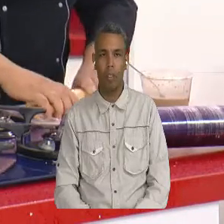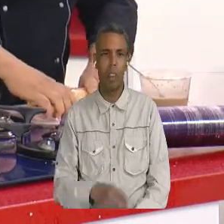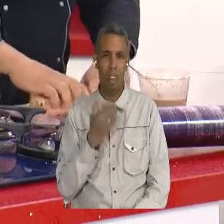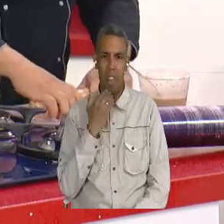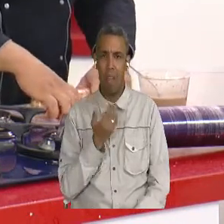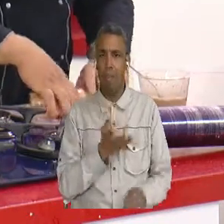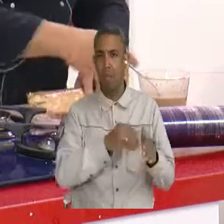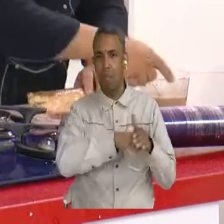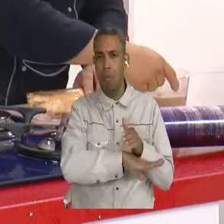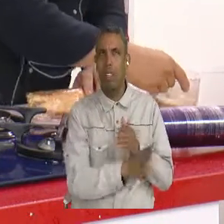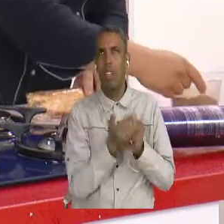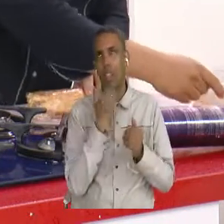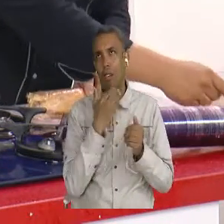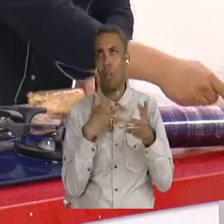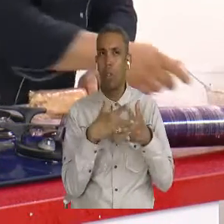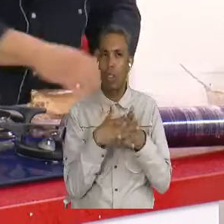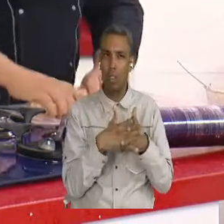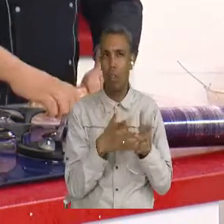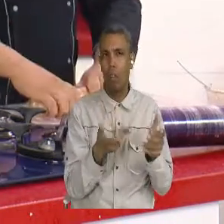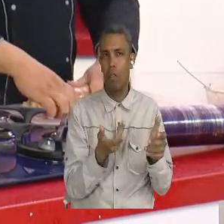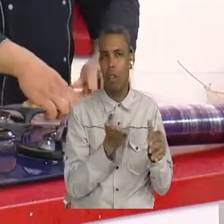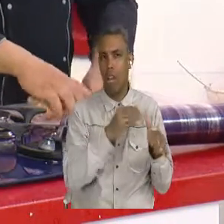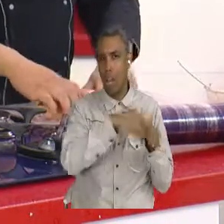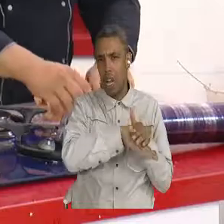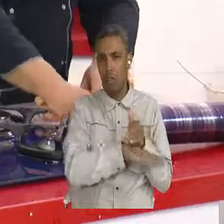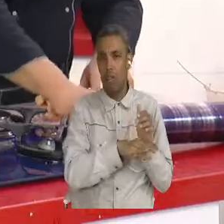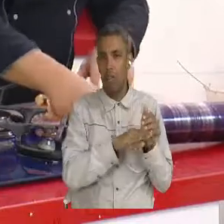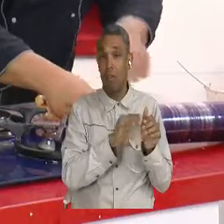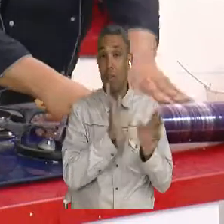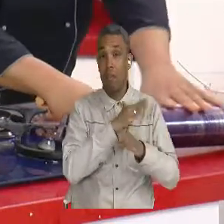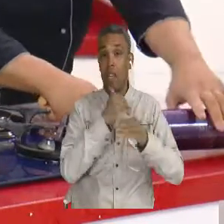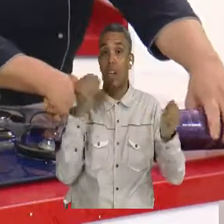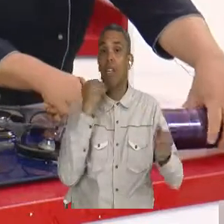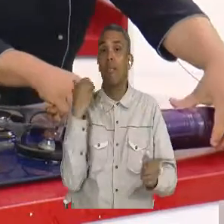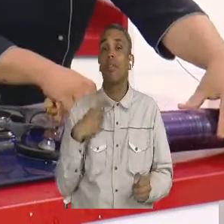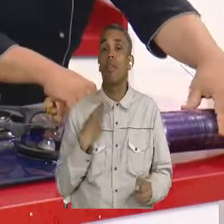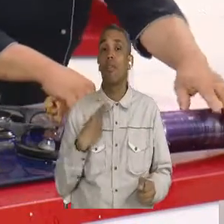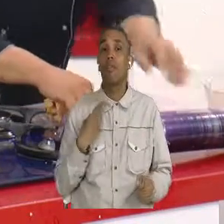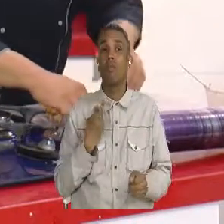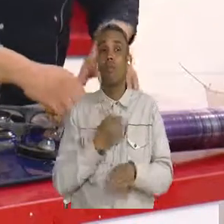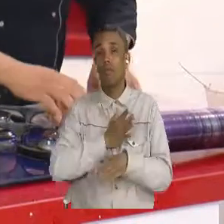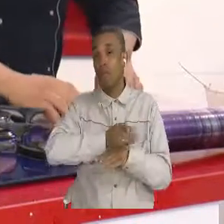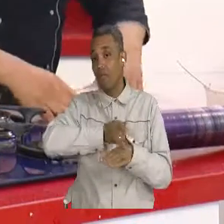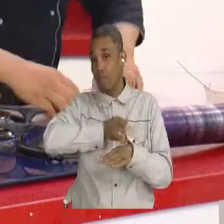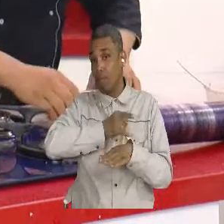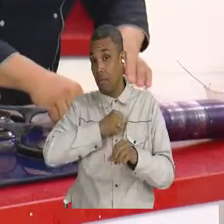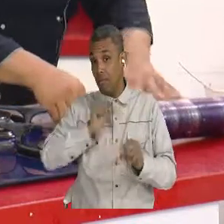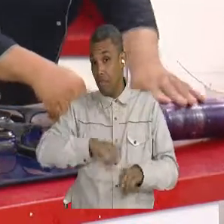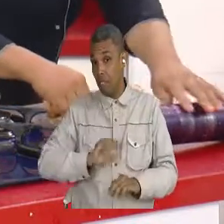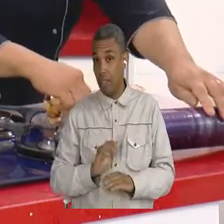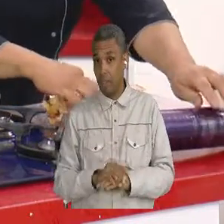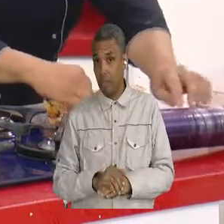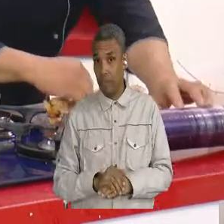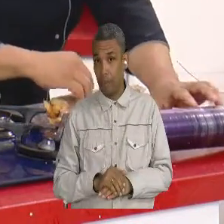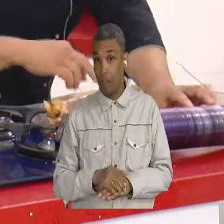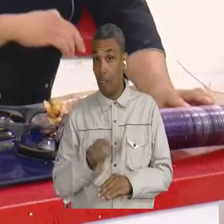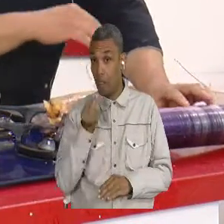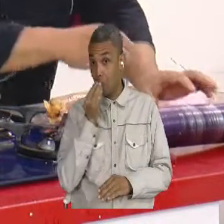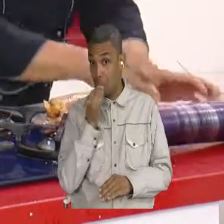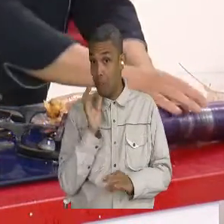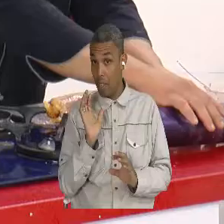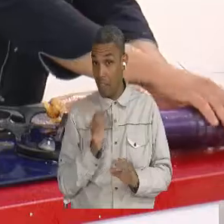acá vamos envolviendo. Sirve en cualquier ocasión. Sí. Así es. No, y que la comida tiene que aprovecharse